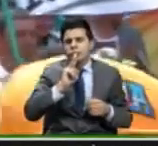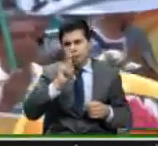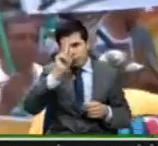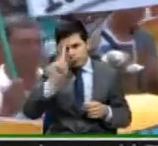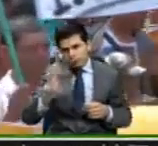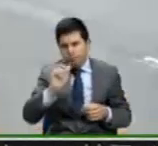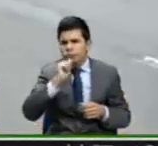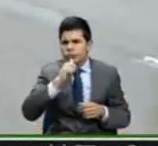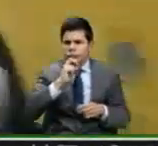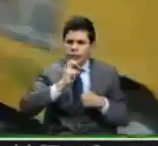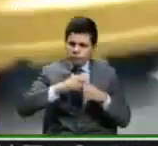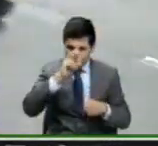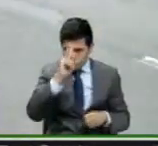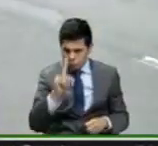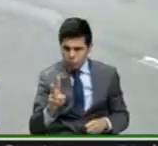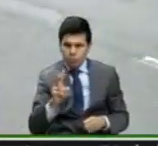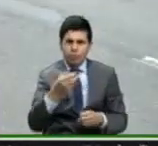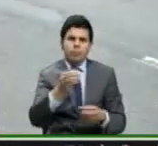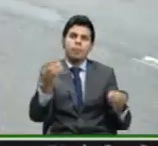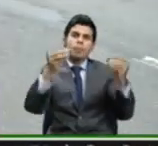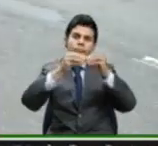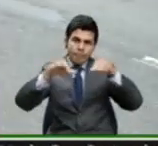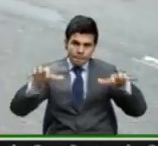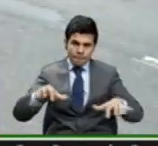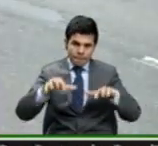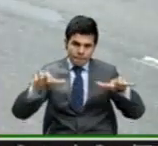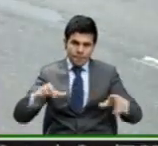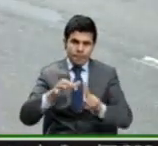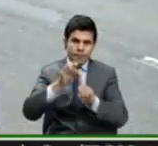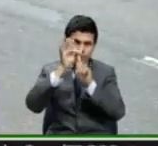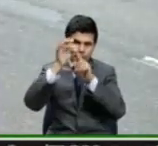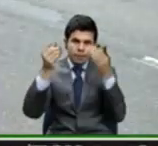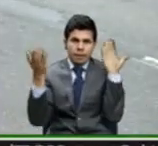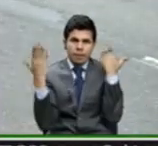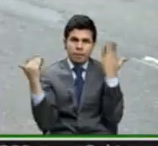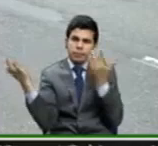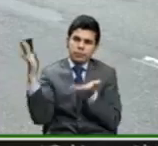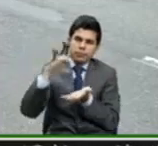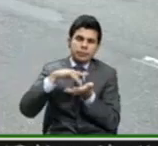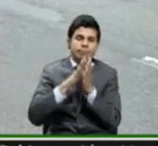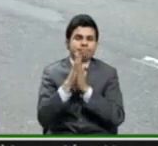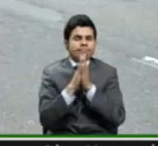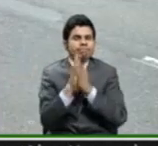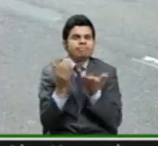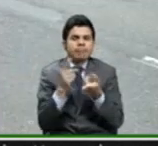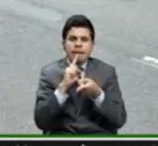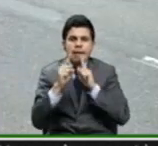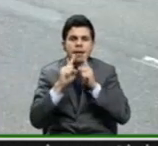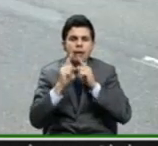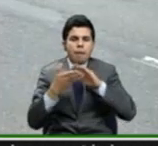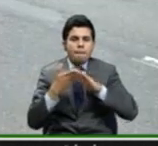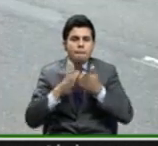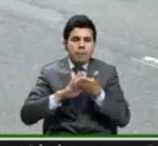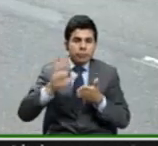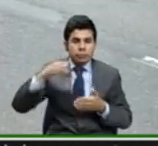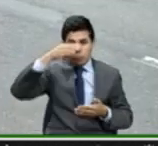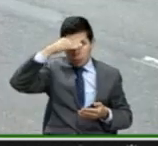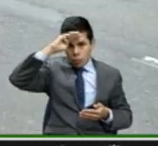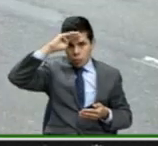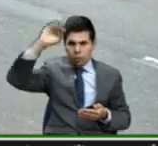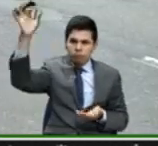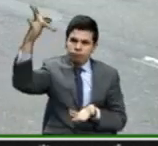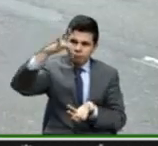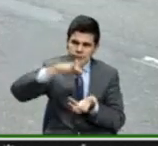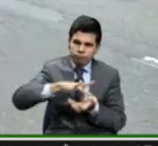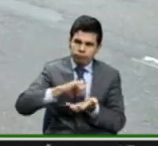Galán. Otro de los mayores anhelos de los campesinos es que en los diálogos de paz en La Habana, Cuba, sean